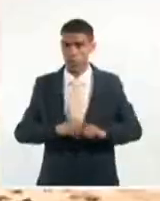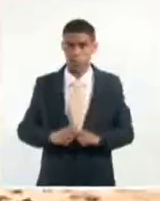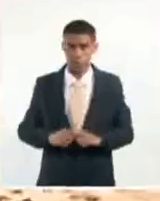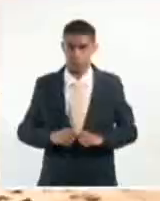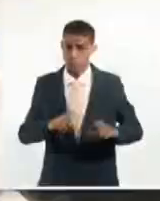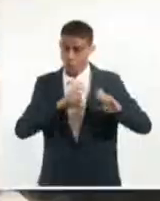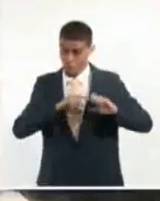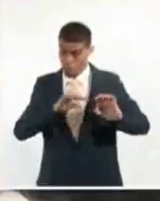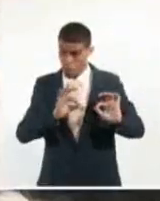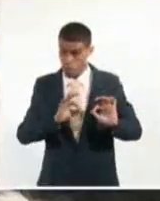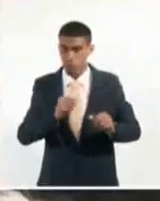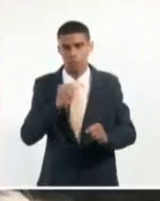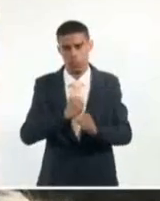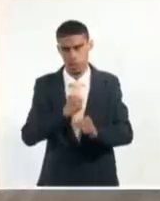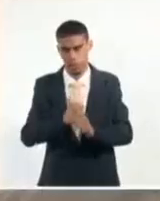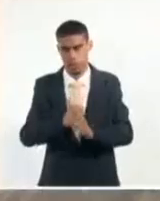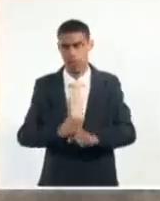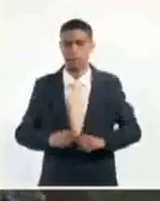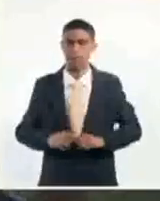trabajar.